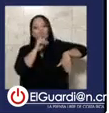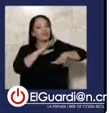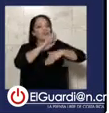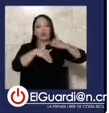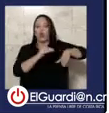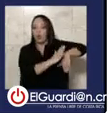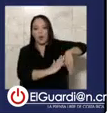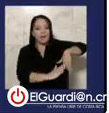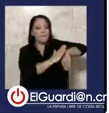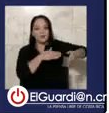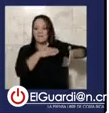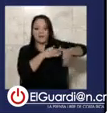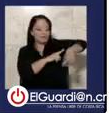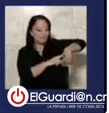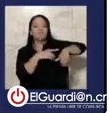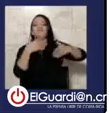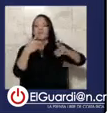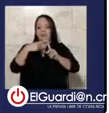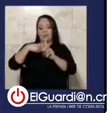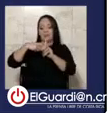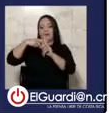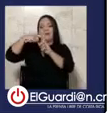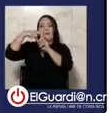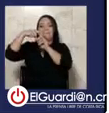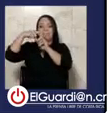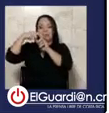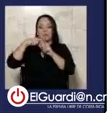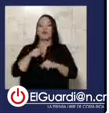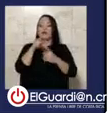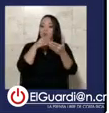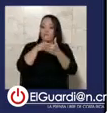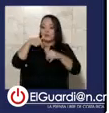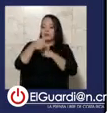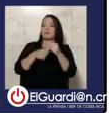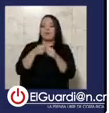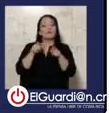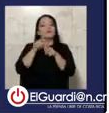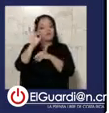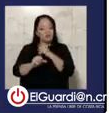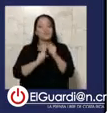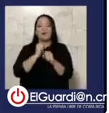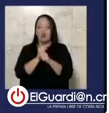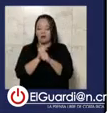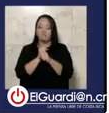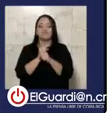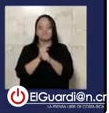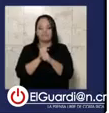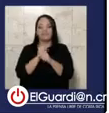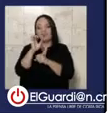las temperaturas. Entonces, básicamente es un fenómeno que no solamente nos va a afectar este año, sino que todavía lo prevemos para mayo